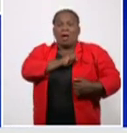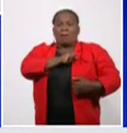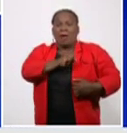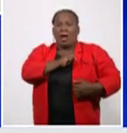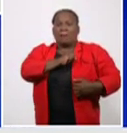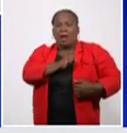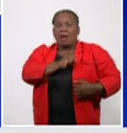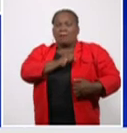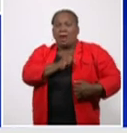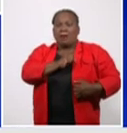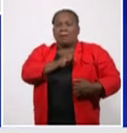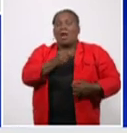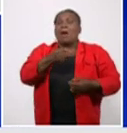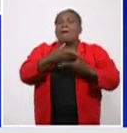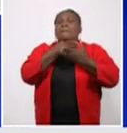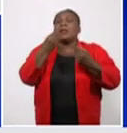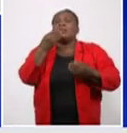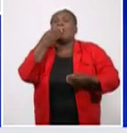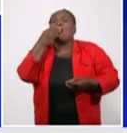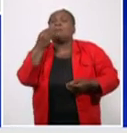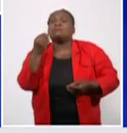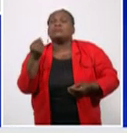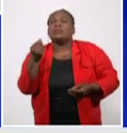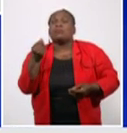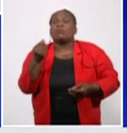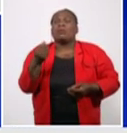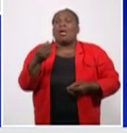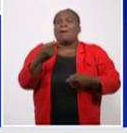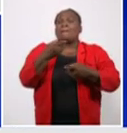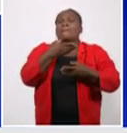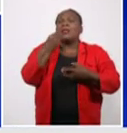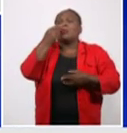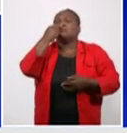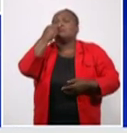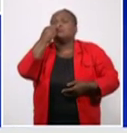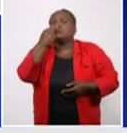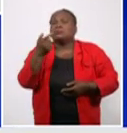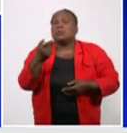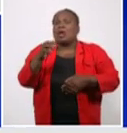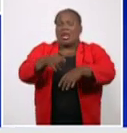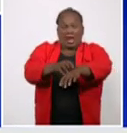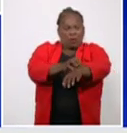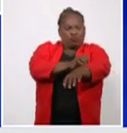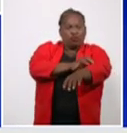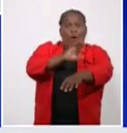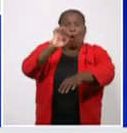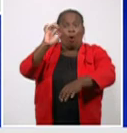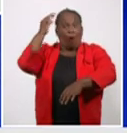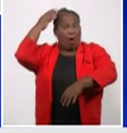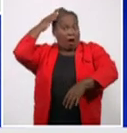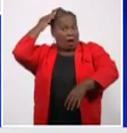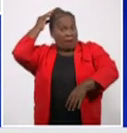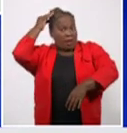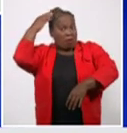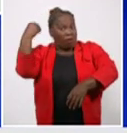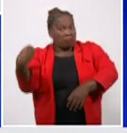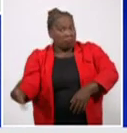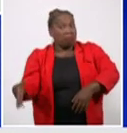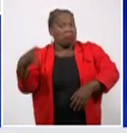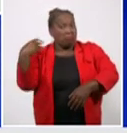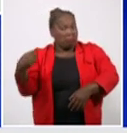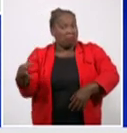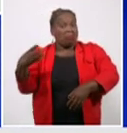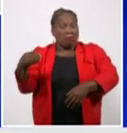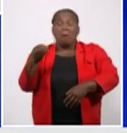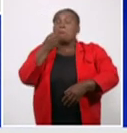olfato o gusto, problemas de memoria o concentración, erupciones o pérdida del cabello. Ahí se está